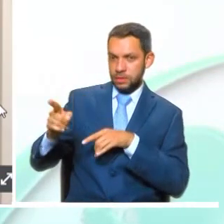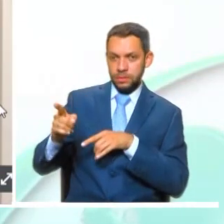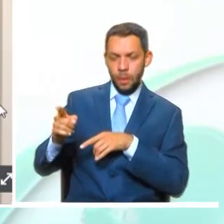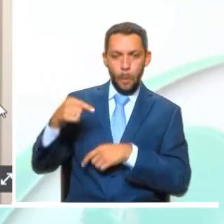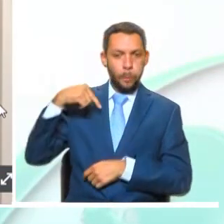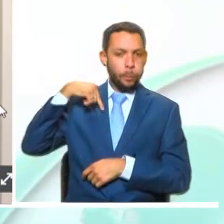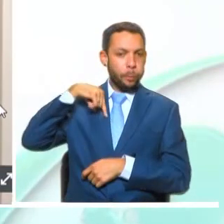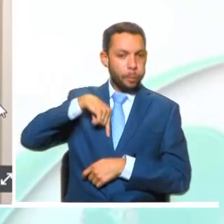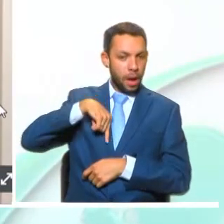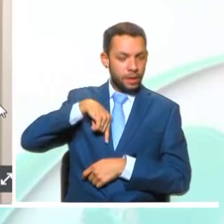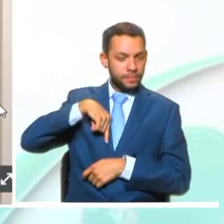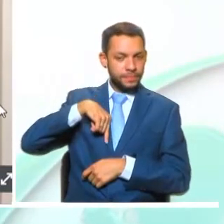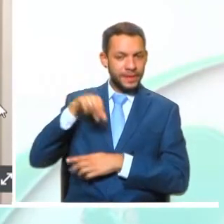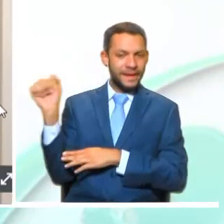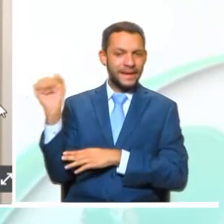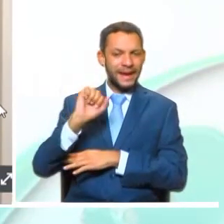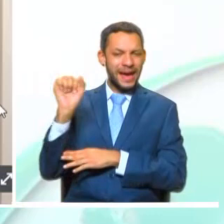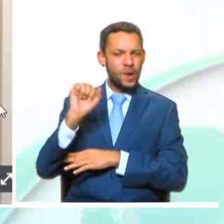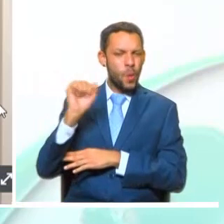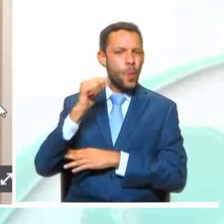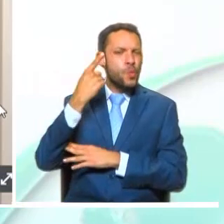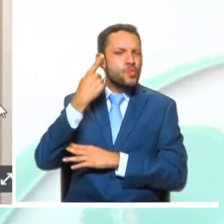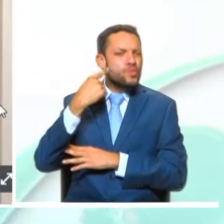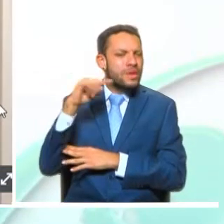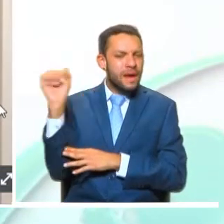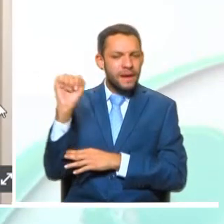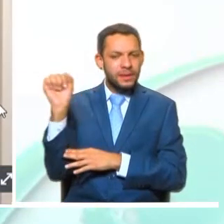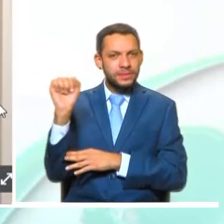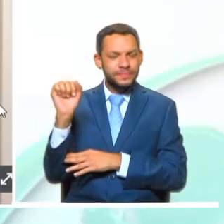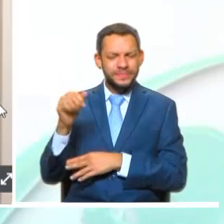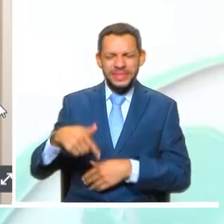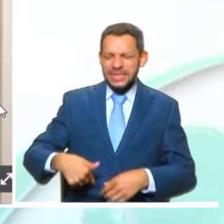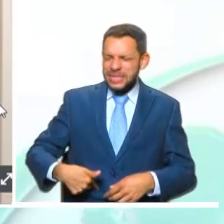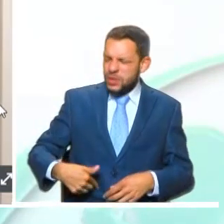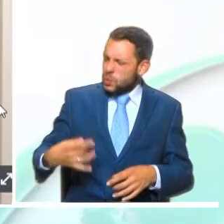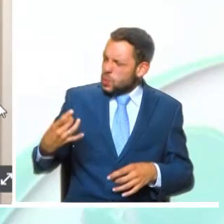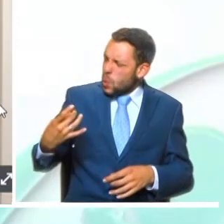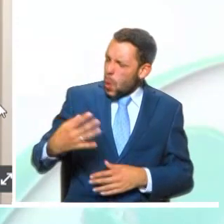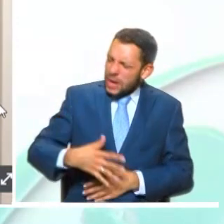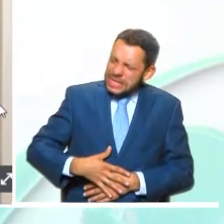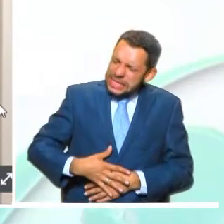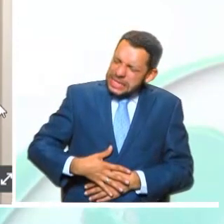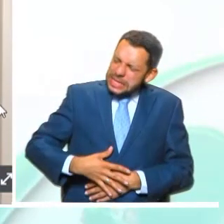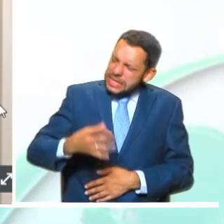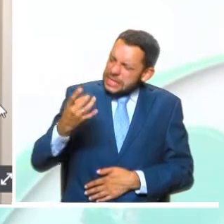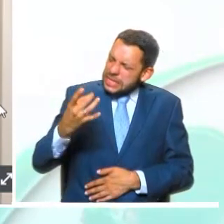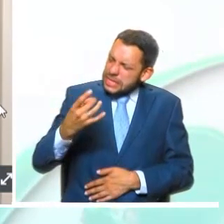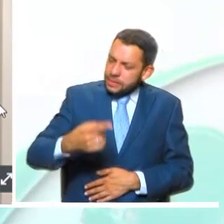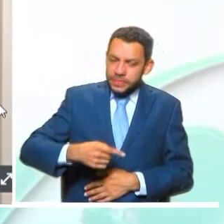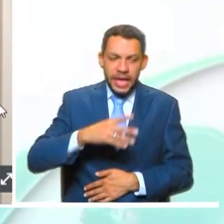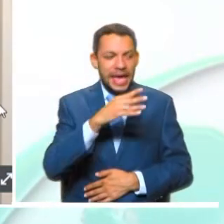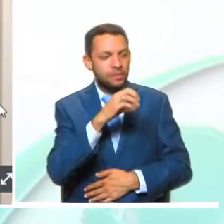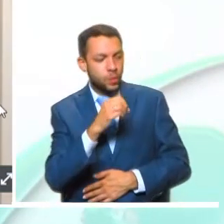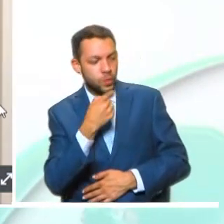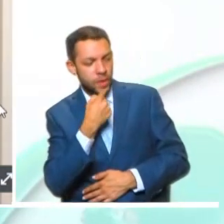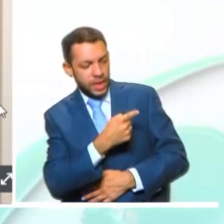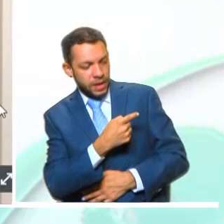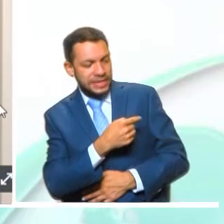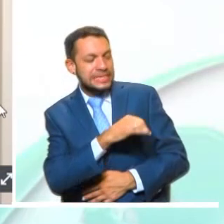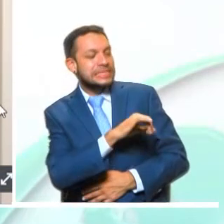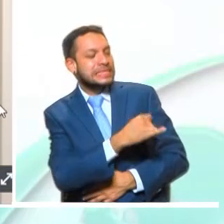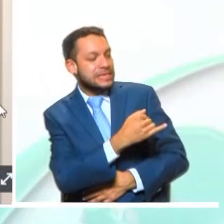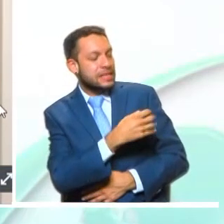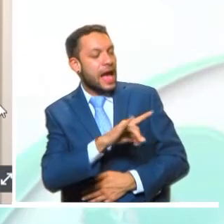estaba en el carro y sintió un dolor como hacia la ingle derecha mientras el esposo le dijo seguramente es el